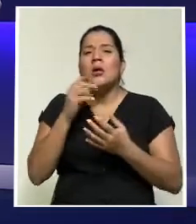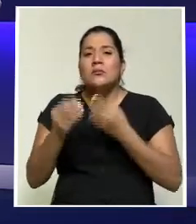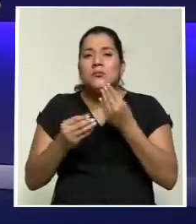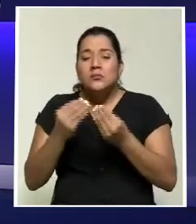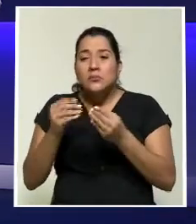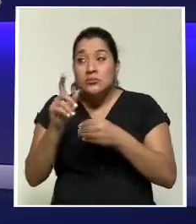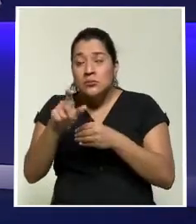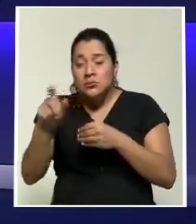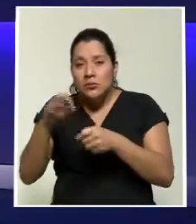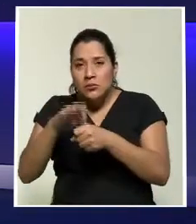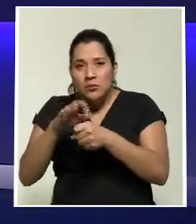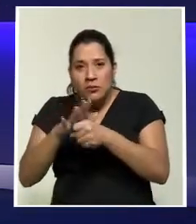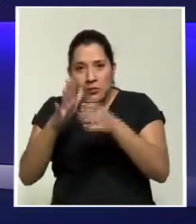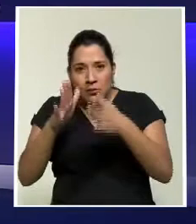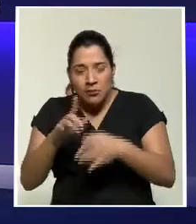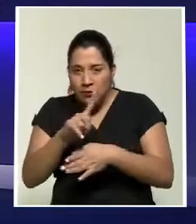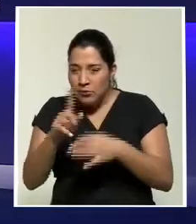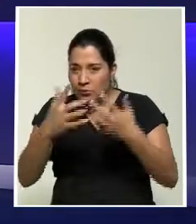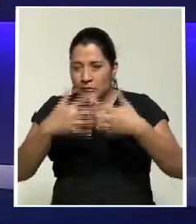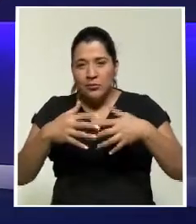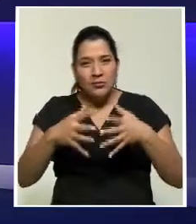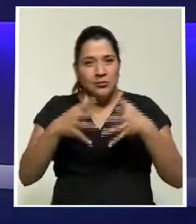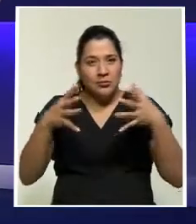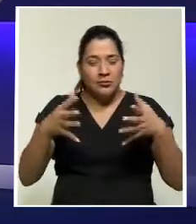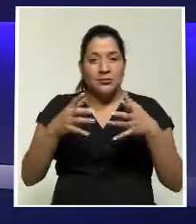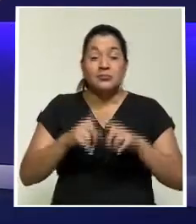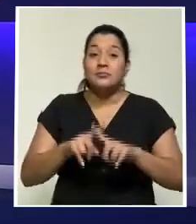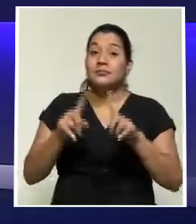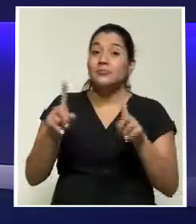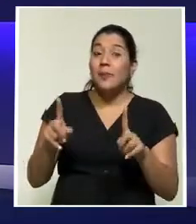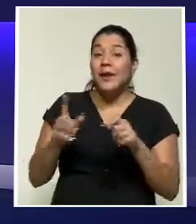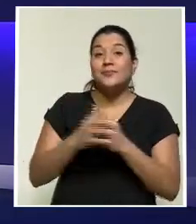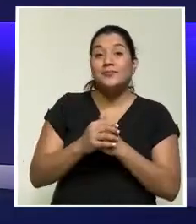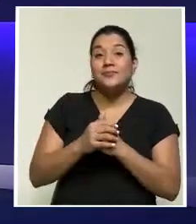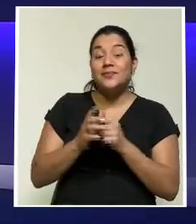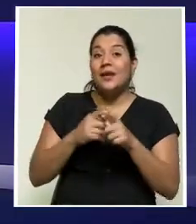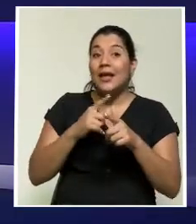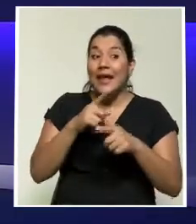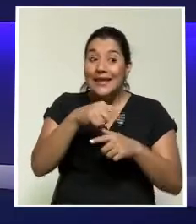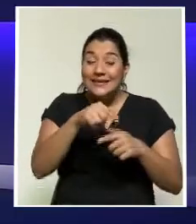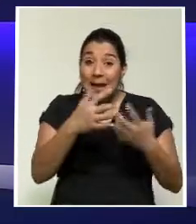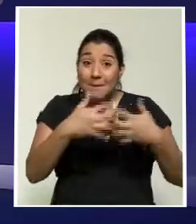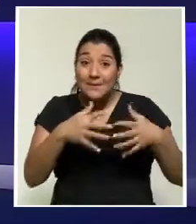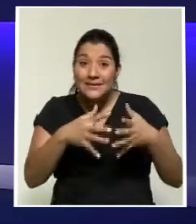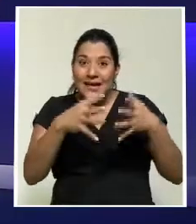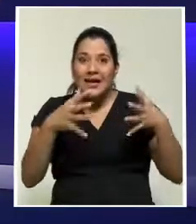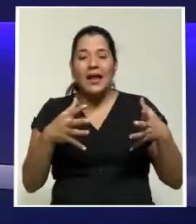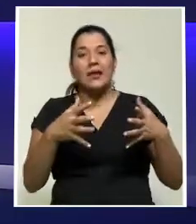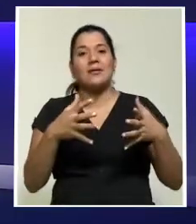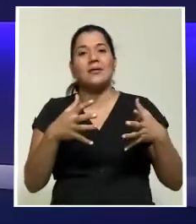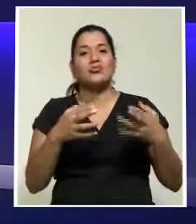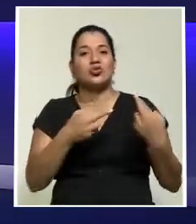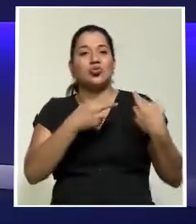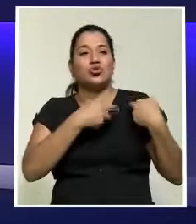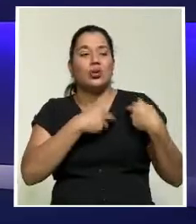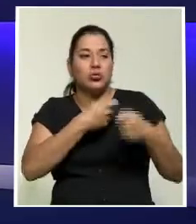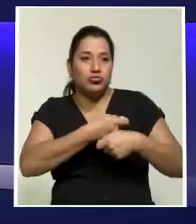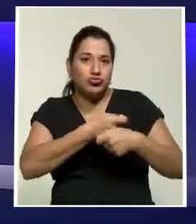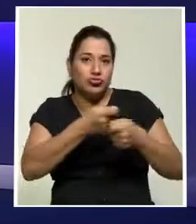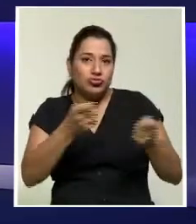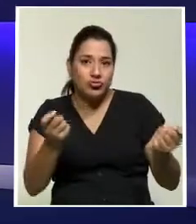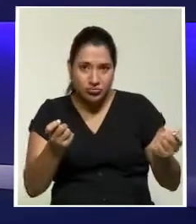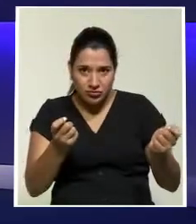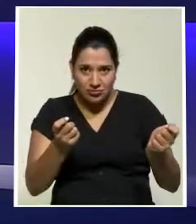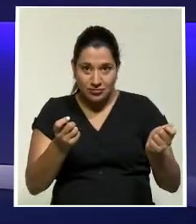¿verdad? Y no las grandes industrias agroalimentarias, pero ellas son las que concentran, ¿verdad? Toda la distribución. Entonces también